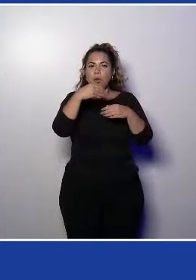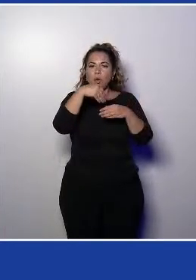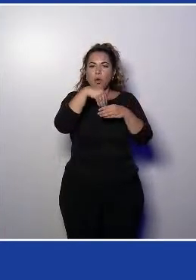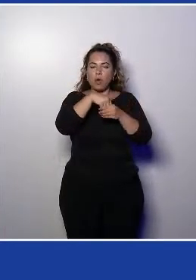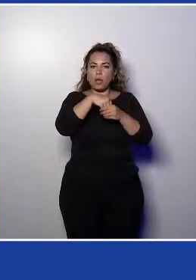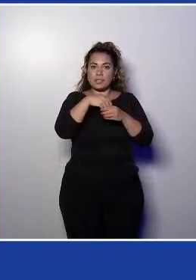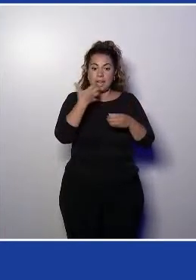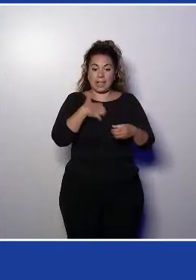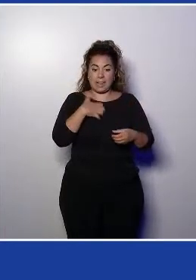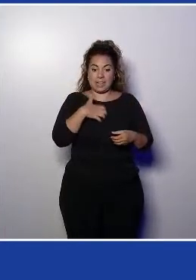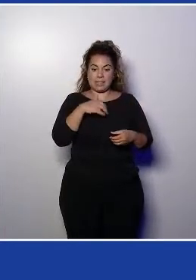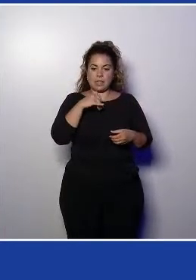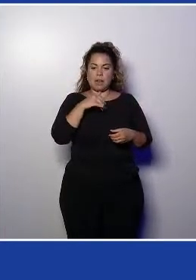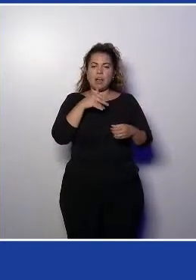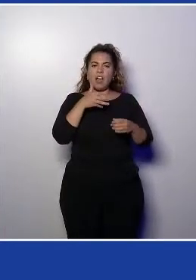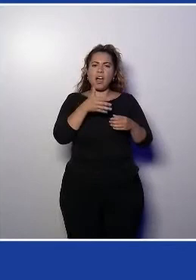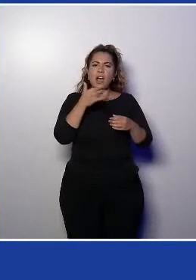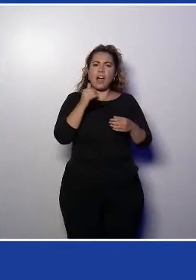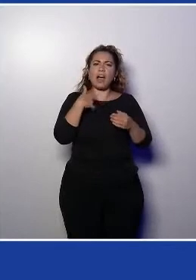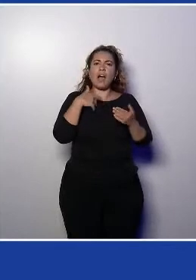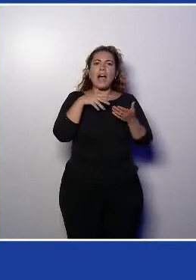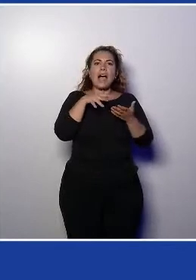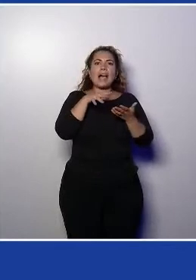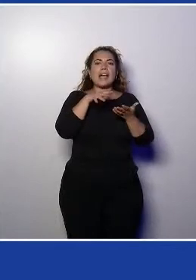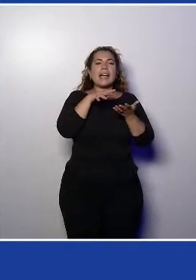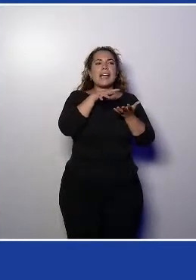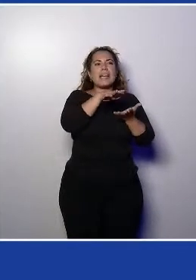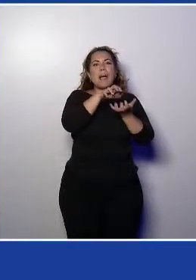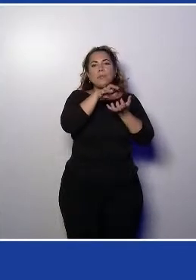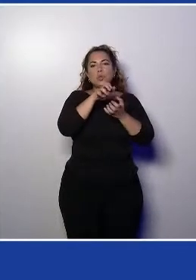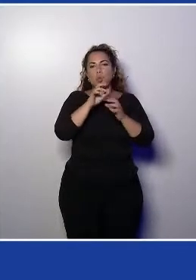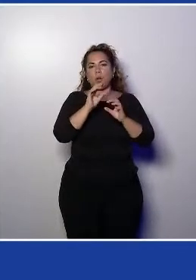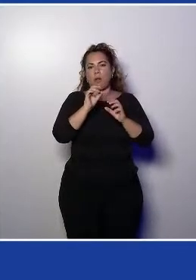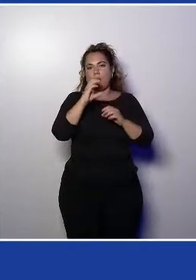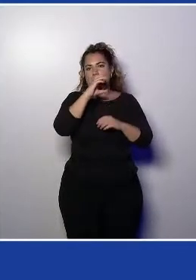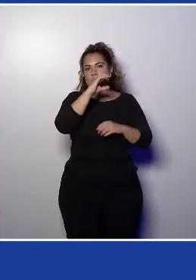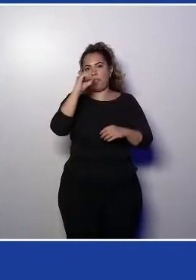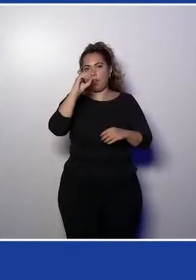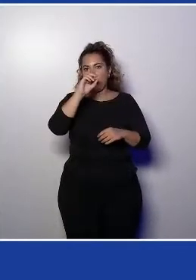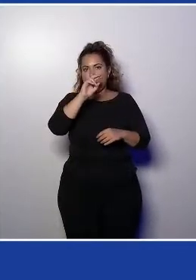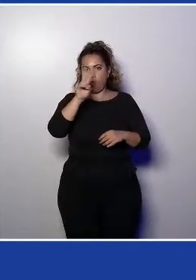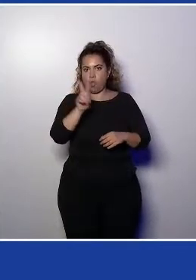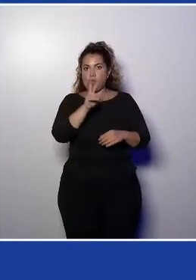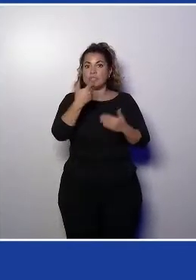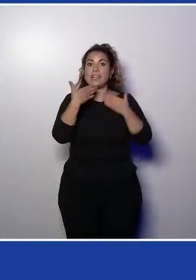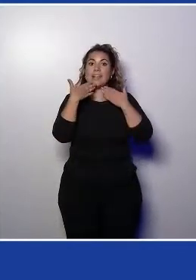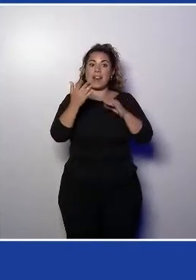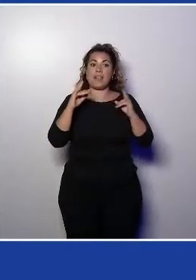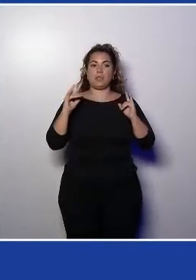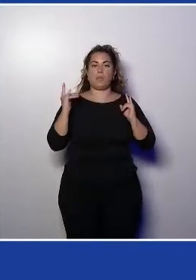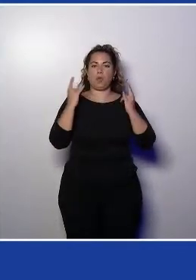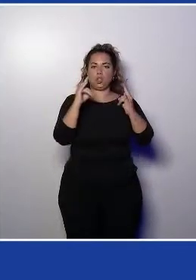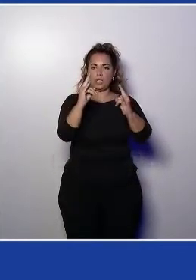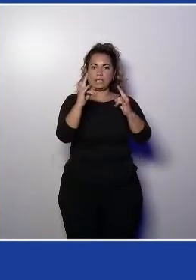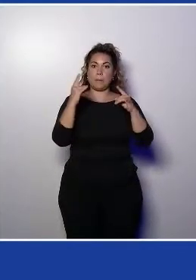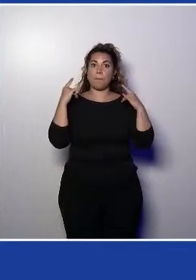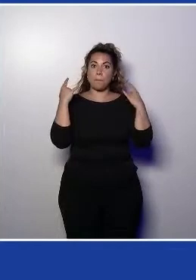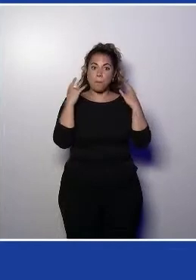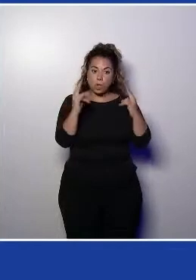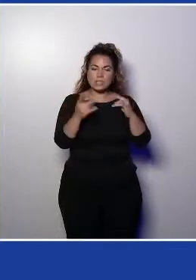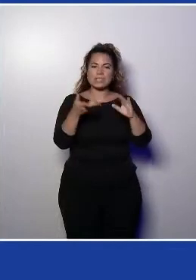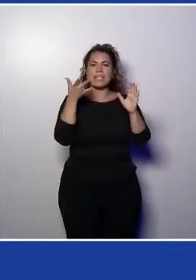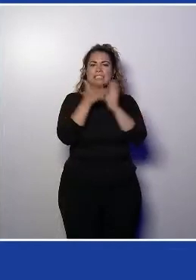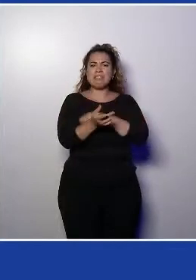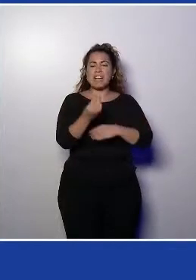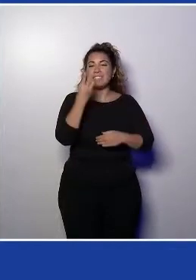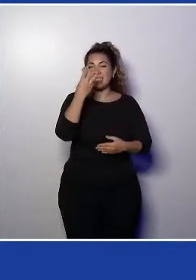un excedente de captura de CO2 a través de nuestros bosques que ocupan cerca de la mitad de los 3